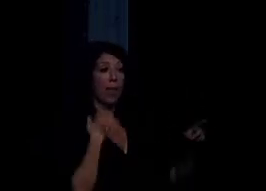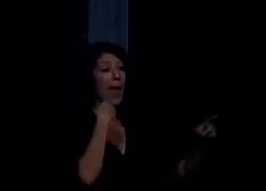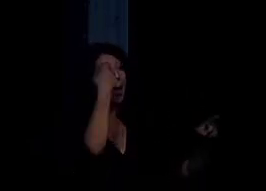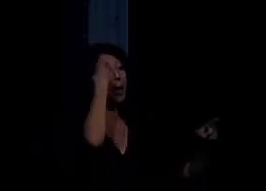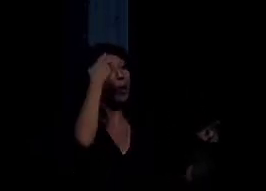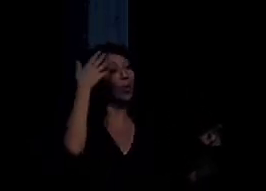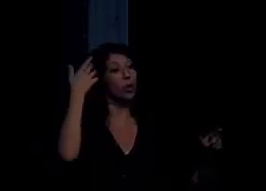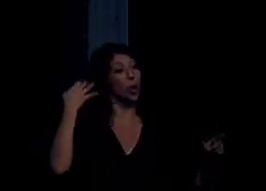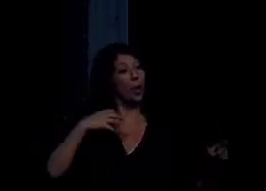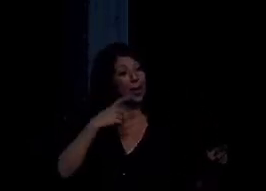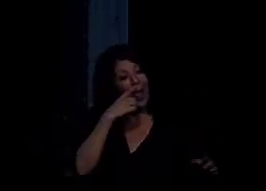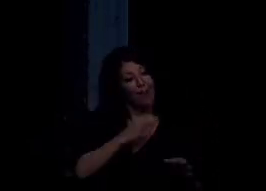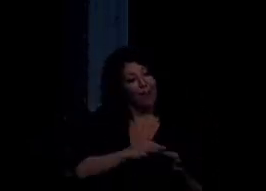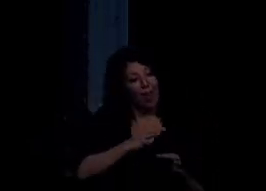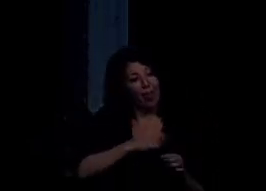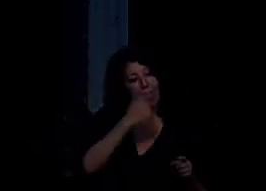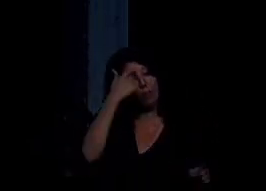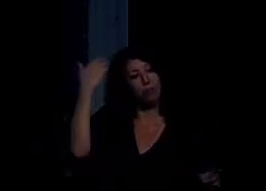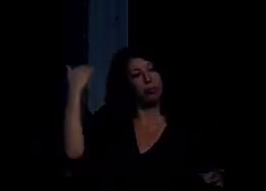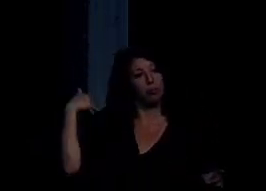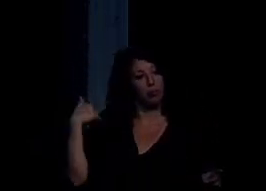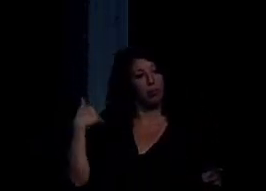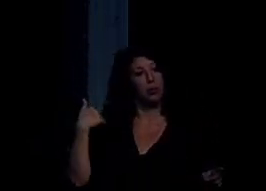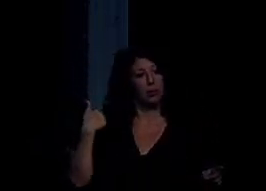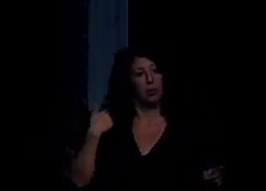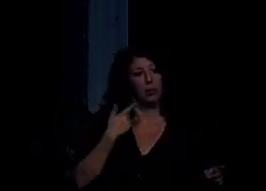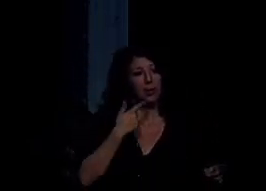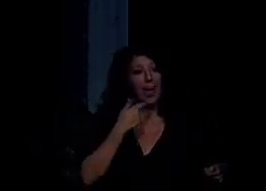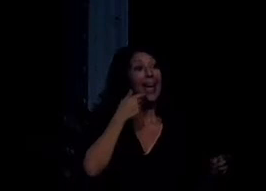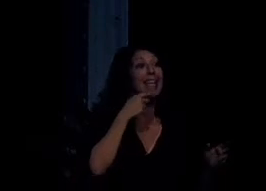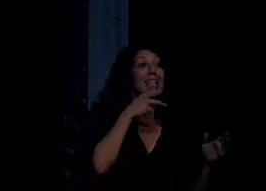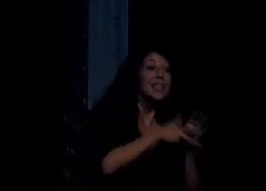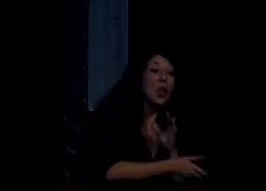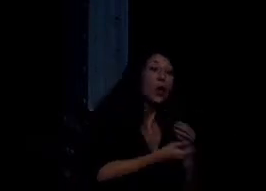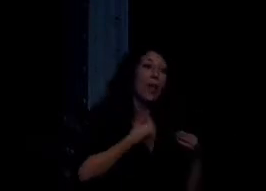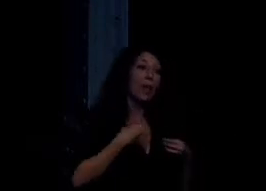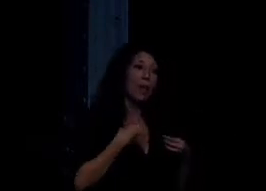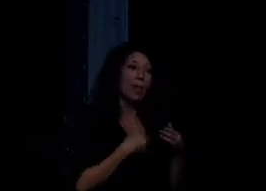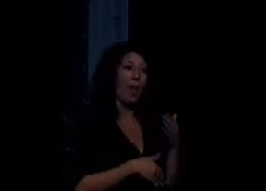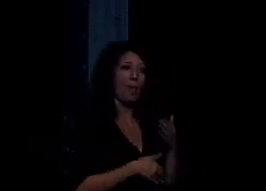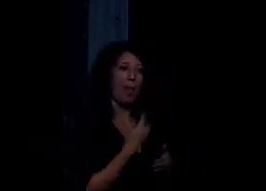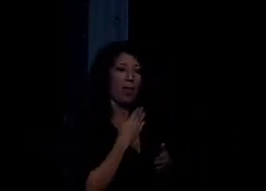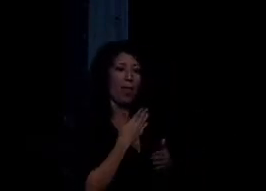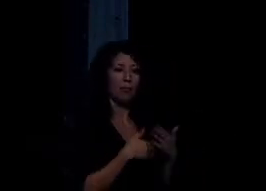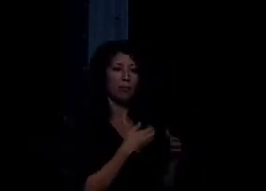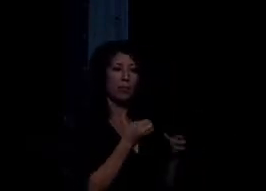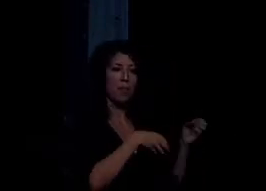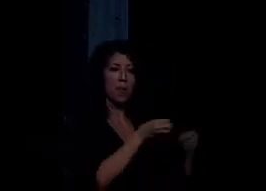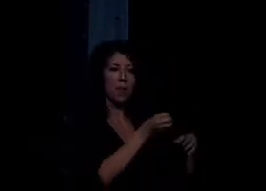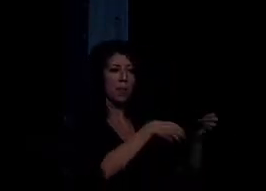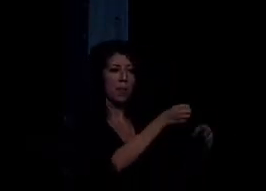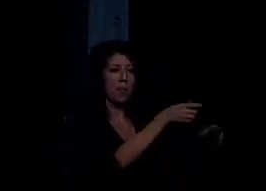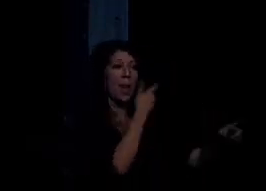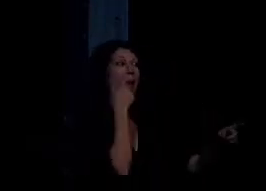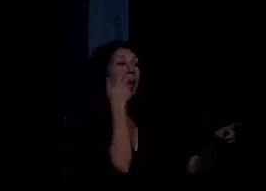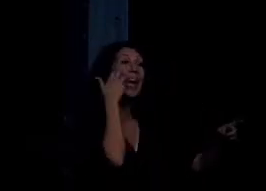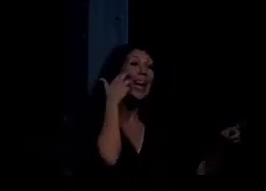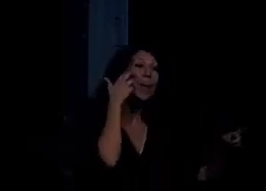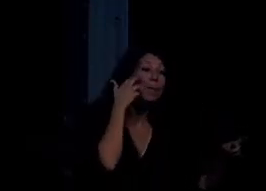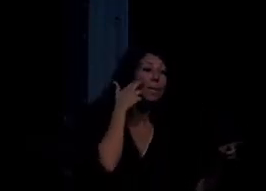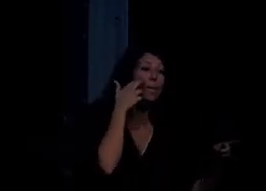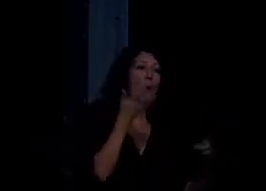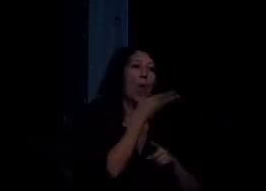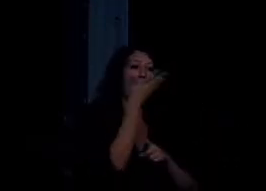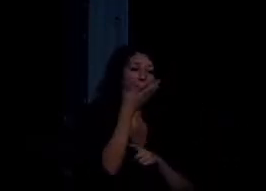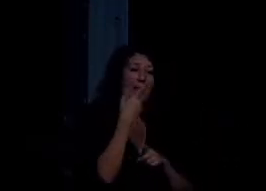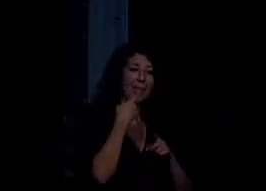de su infancia, ¿no? Vamos construyendo el relato de vida y vamos contextualizando cuáles son los relatos de violencia sexual que le han impactado hasta llegar a la